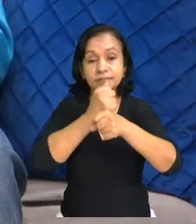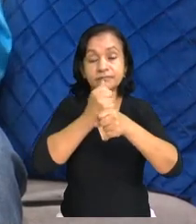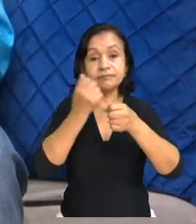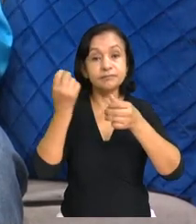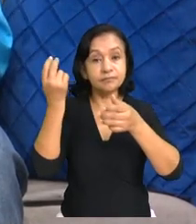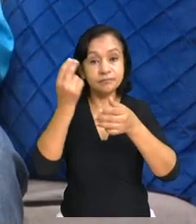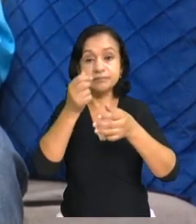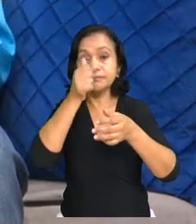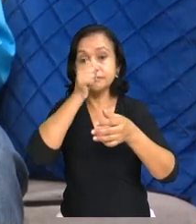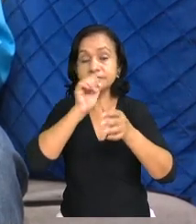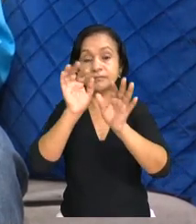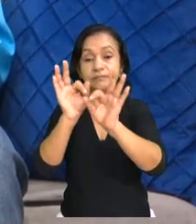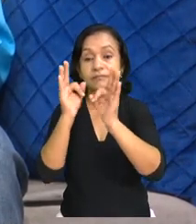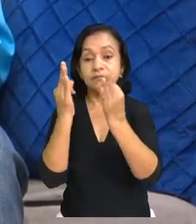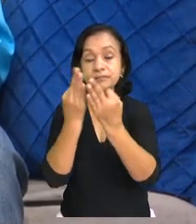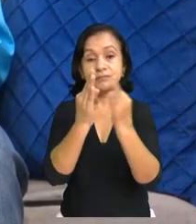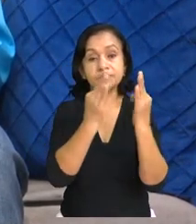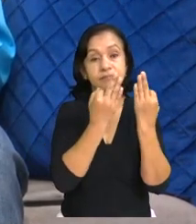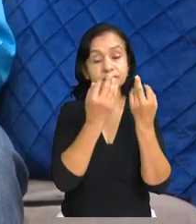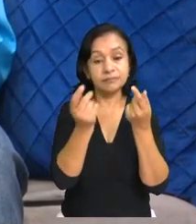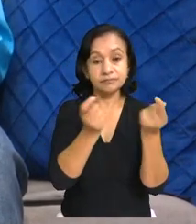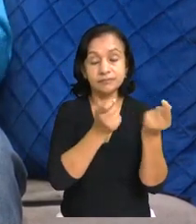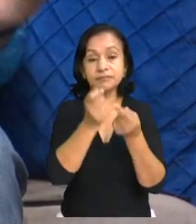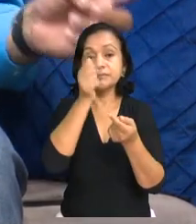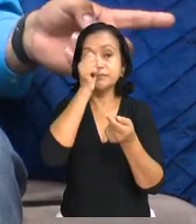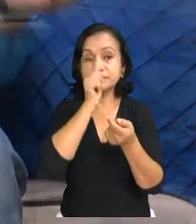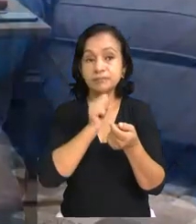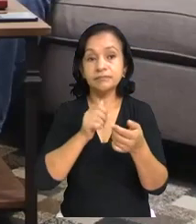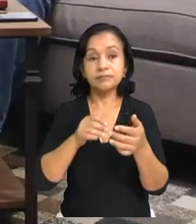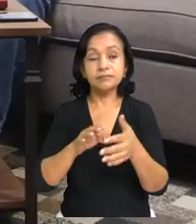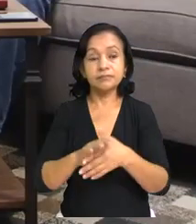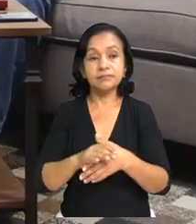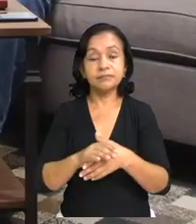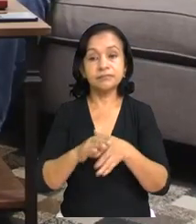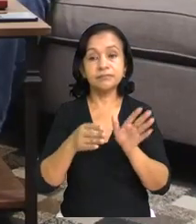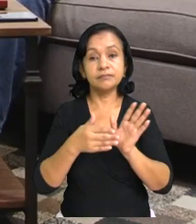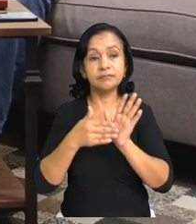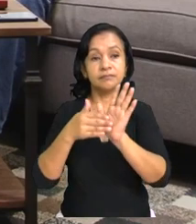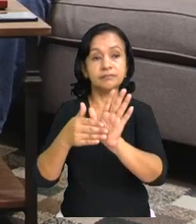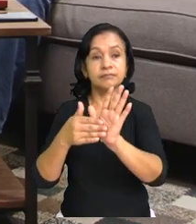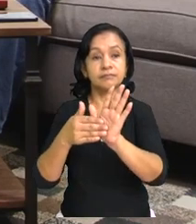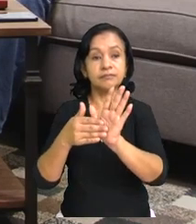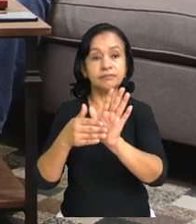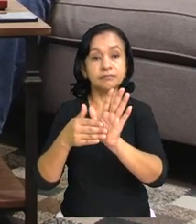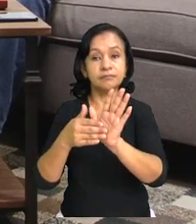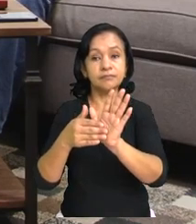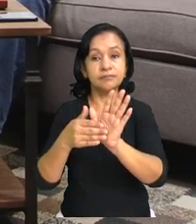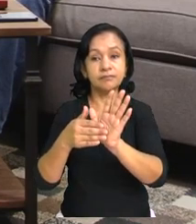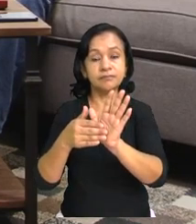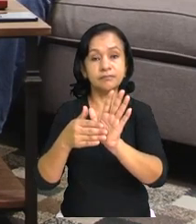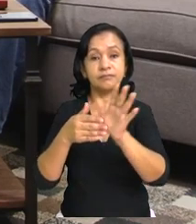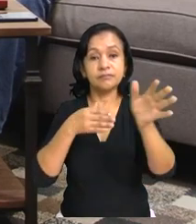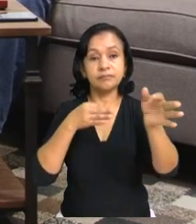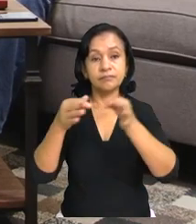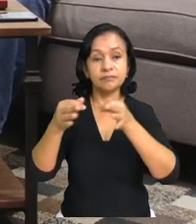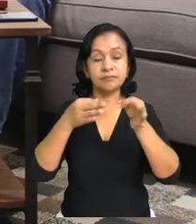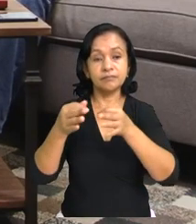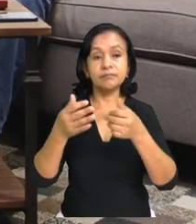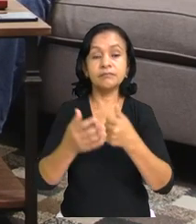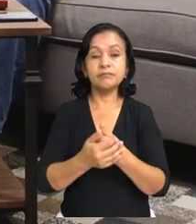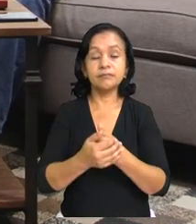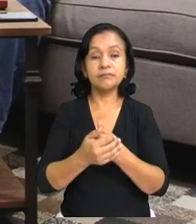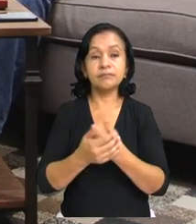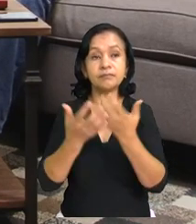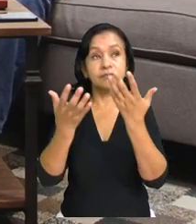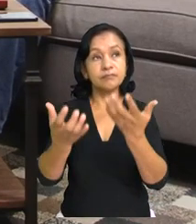uso con la familia y manejo del agua. Tenemos un reportaje que el equipo de prensa del Nuevo Oficio nos ha facilitado.